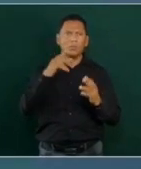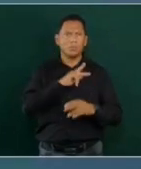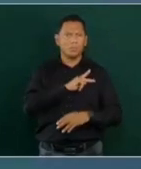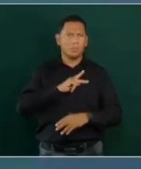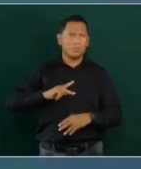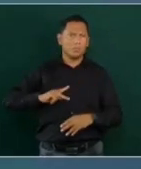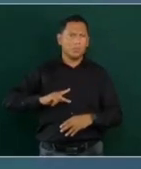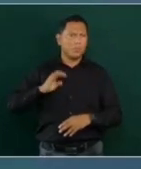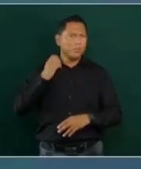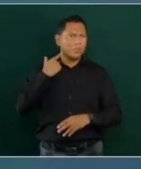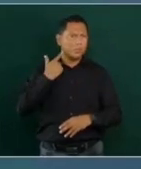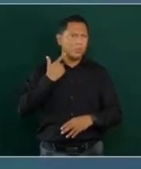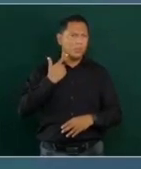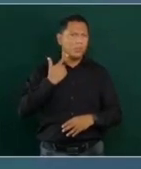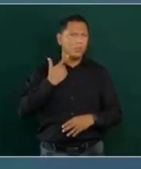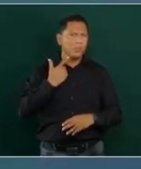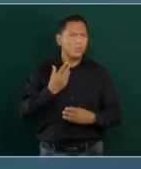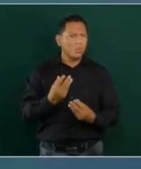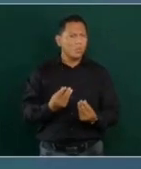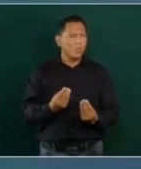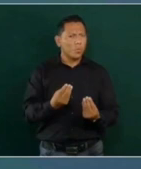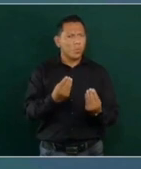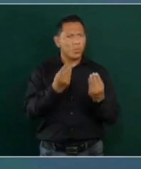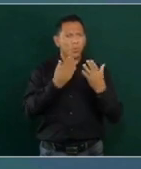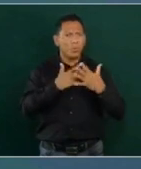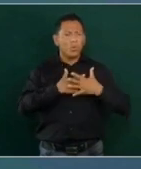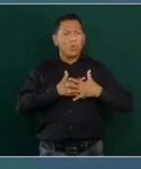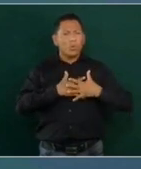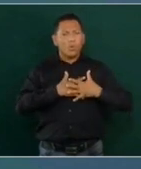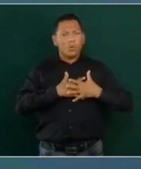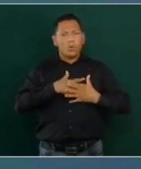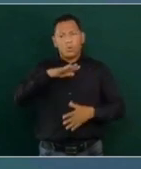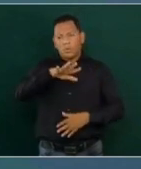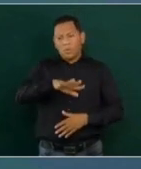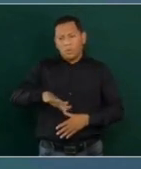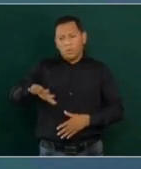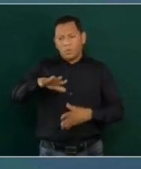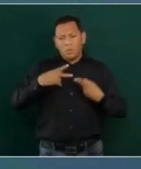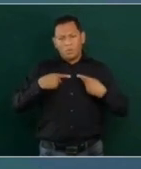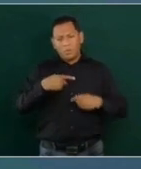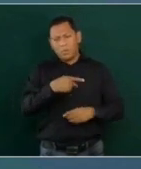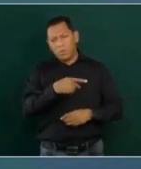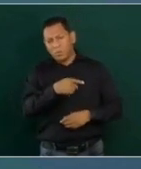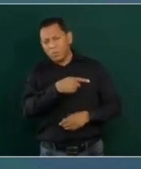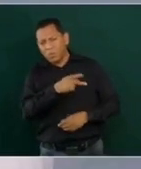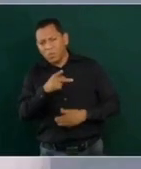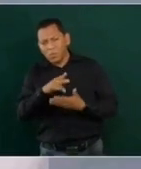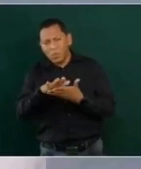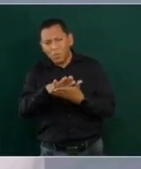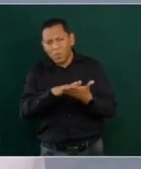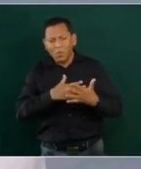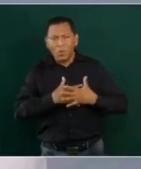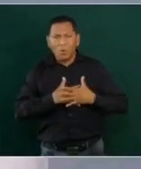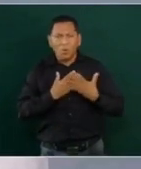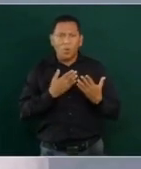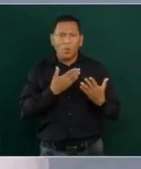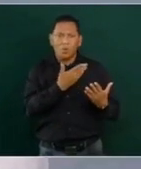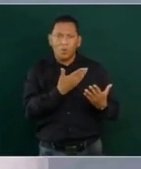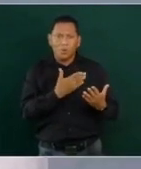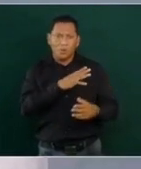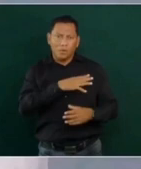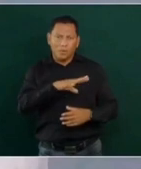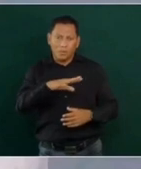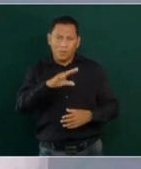con tanto amor al pueblo, sobre todo a la gente humilde, como el general Cárdenas.